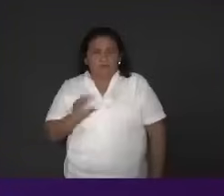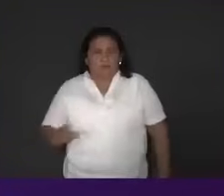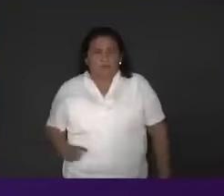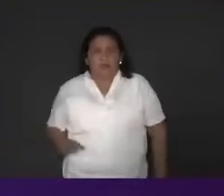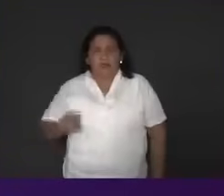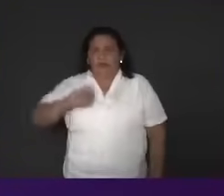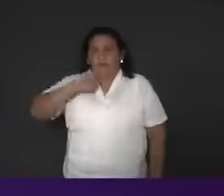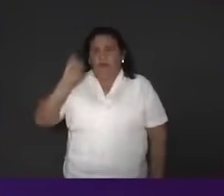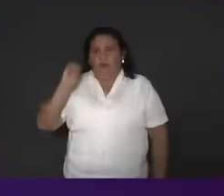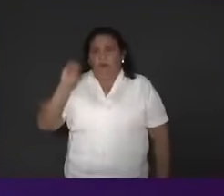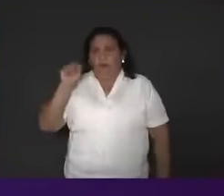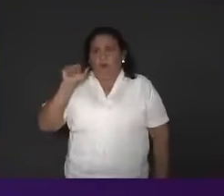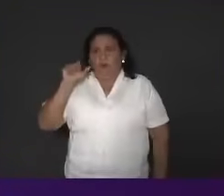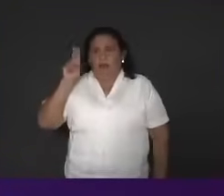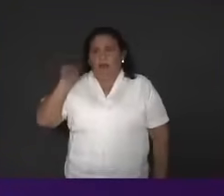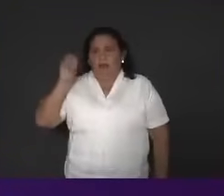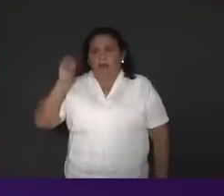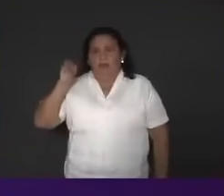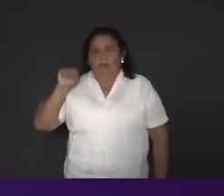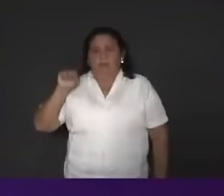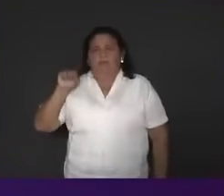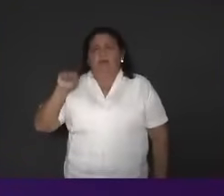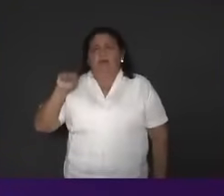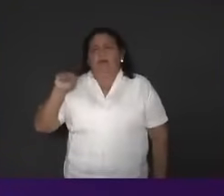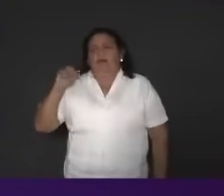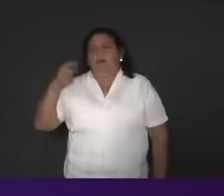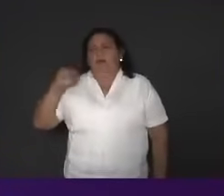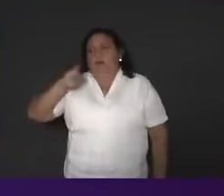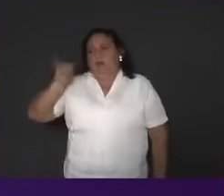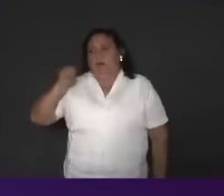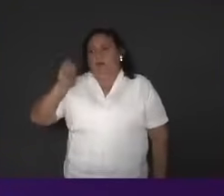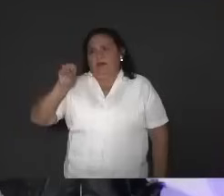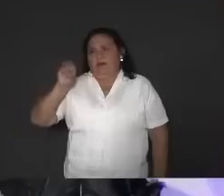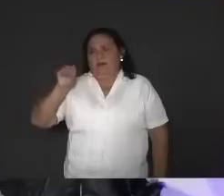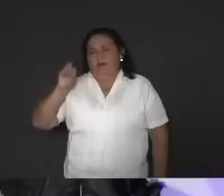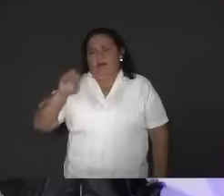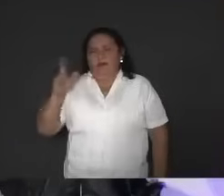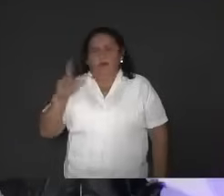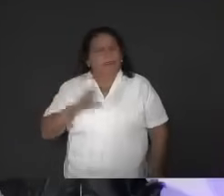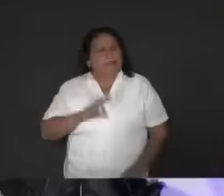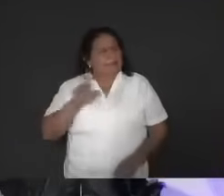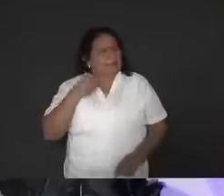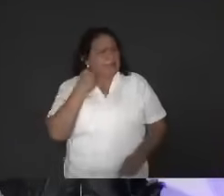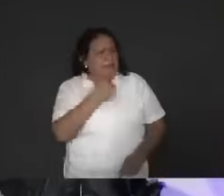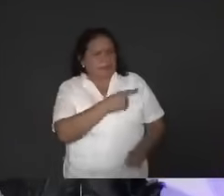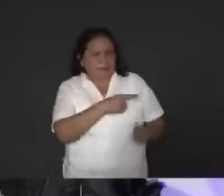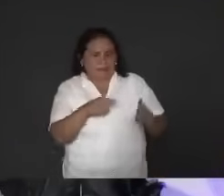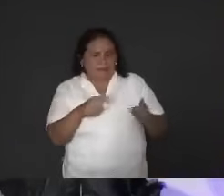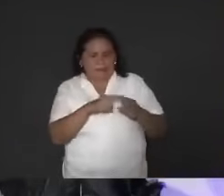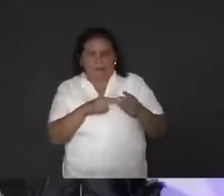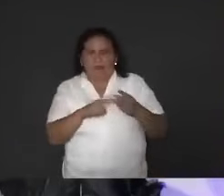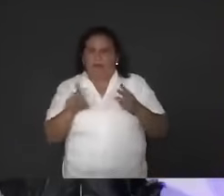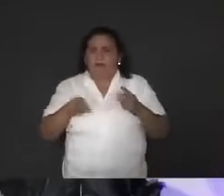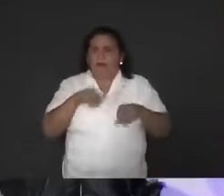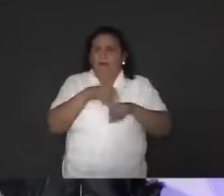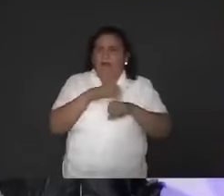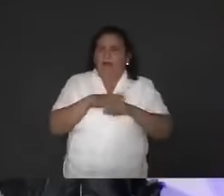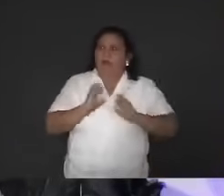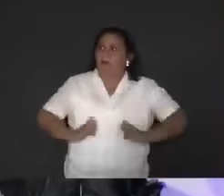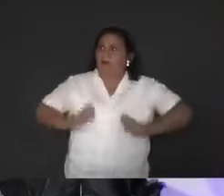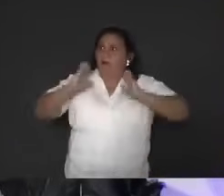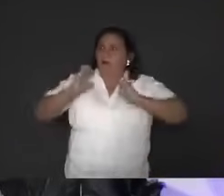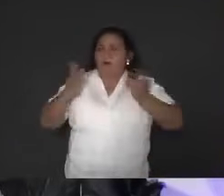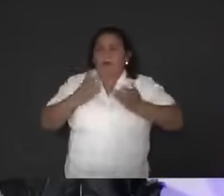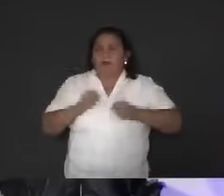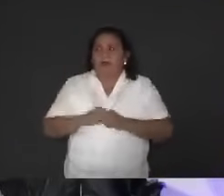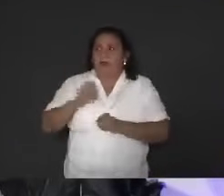Joaquín Jesús Díaz Mena. Adelante, candidato. A diferencia de nuestros adversarios que piensan que el crecimiento se mide por el número de edificios que se hacen